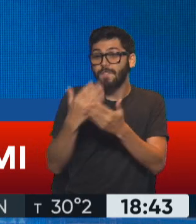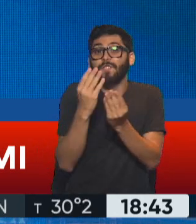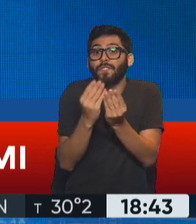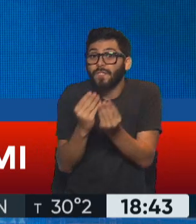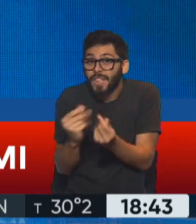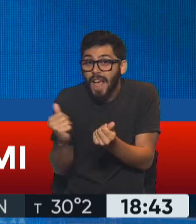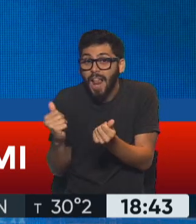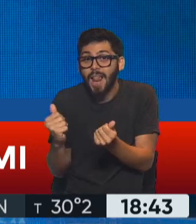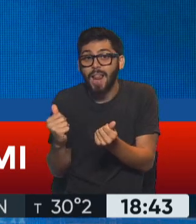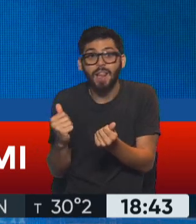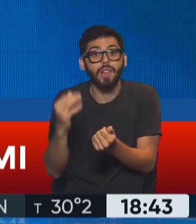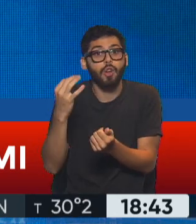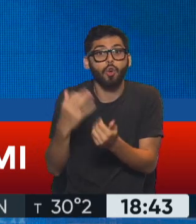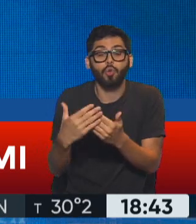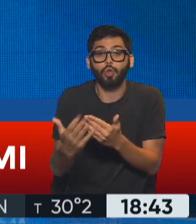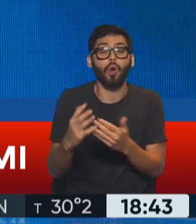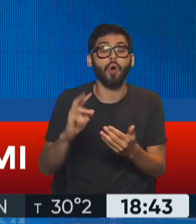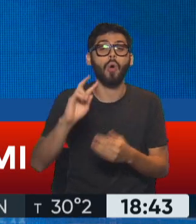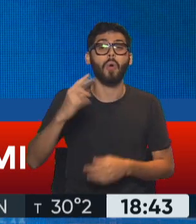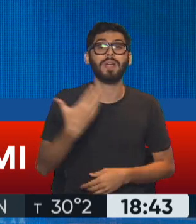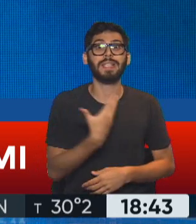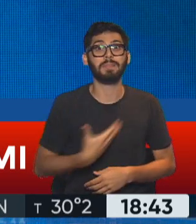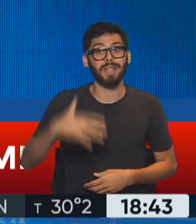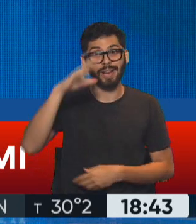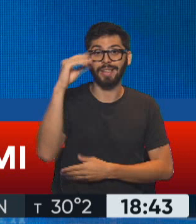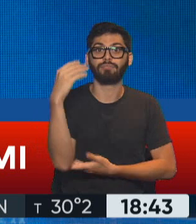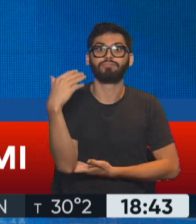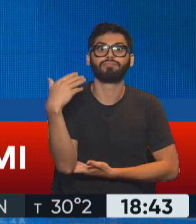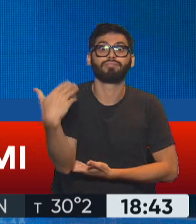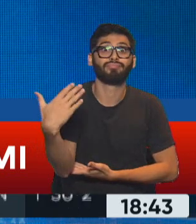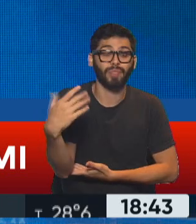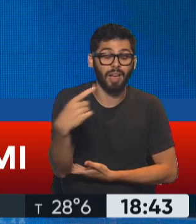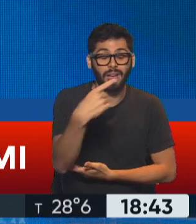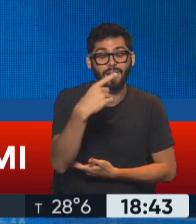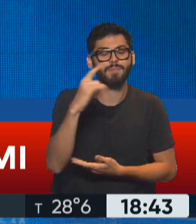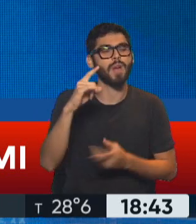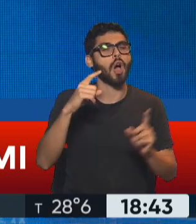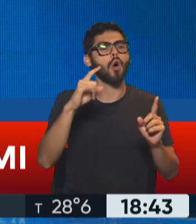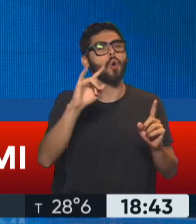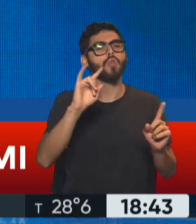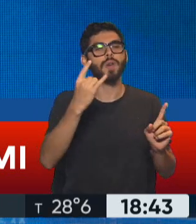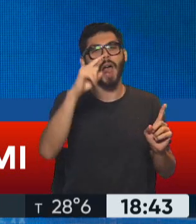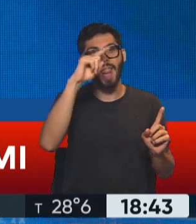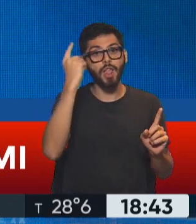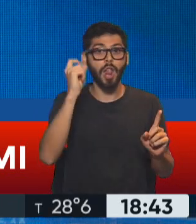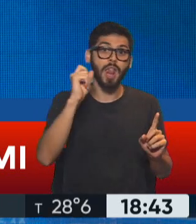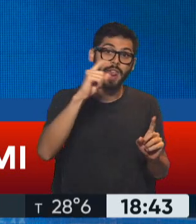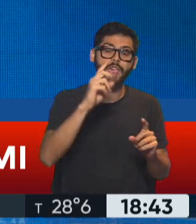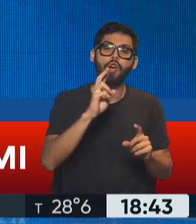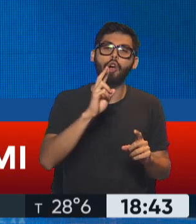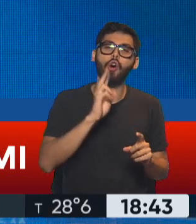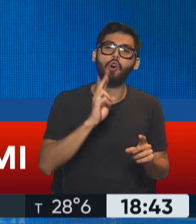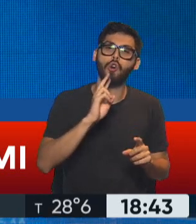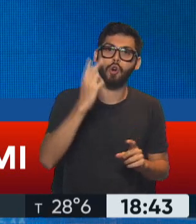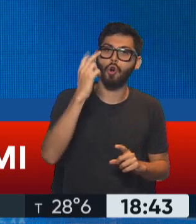ahí pisados por la disertación de la vicepresidenta Cristina Fernández de Kirchner en la Universidad Nacional Autónoma de Honduras.